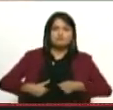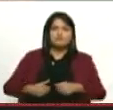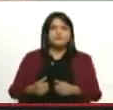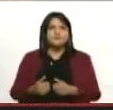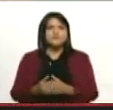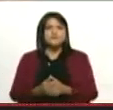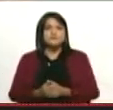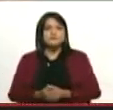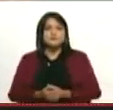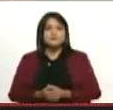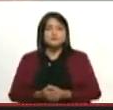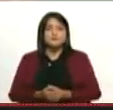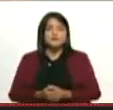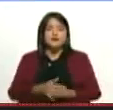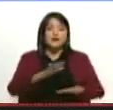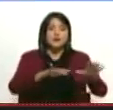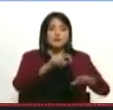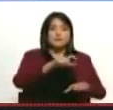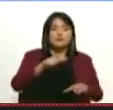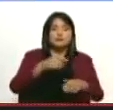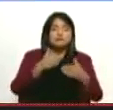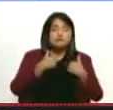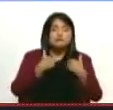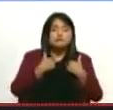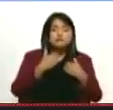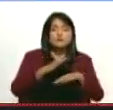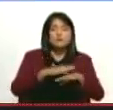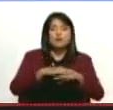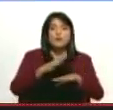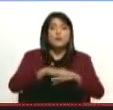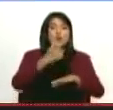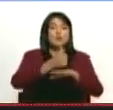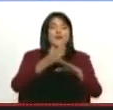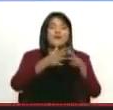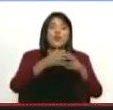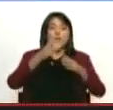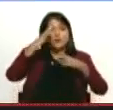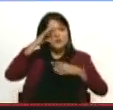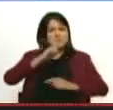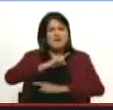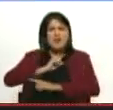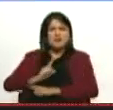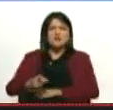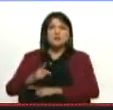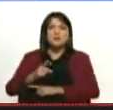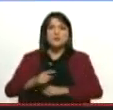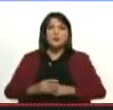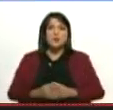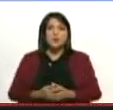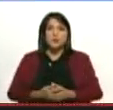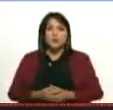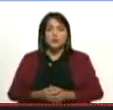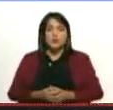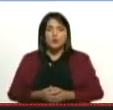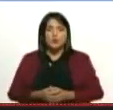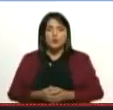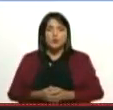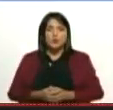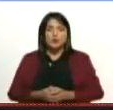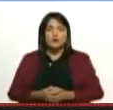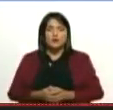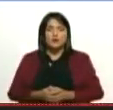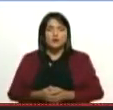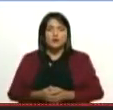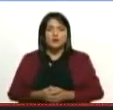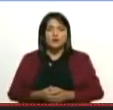que sufren por el imperialismo y la hegemonía no podemos